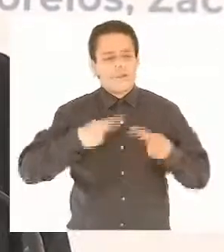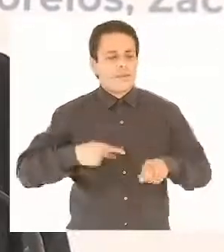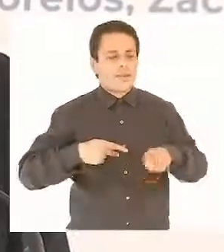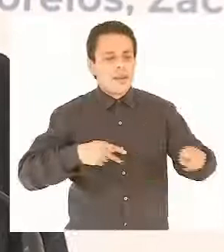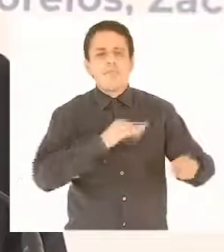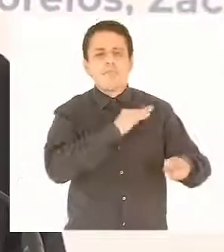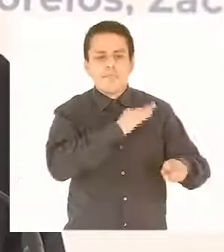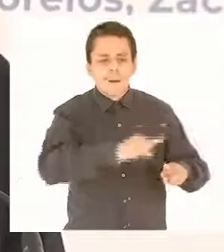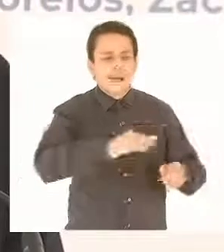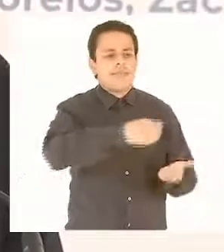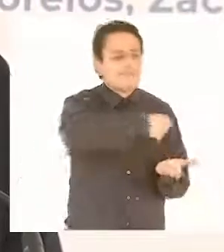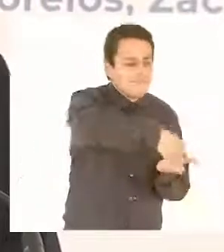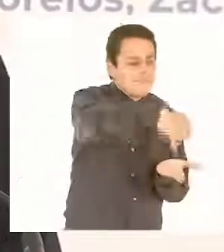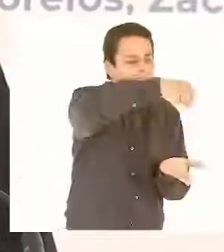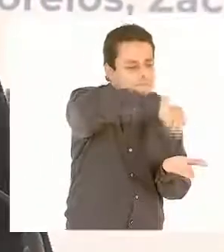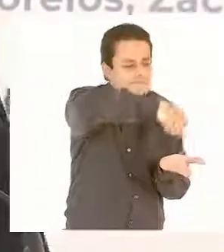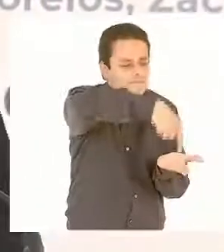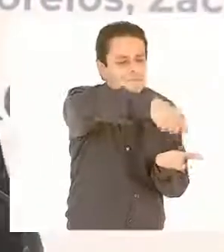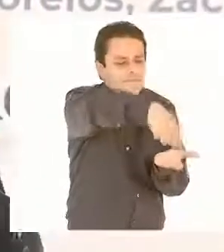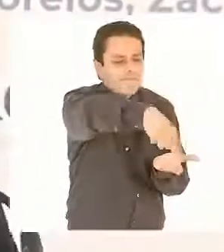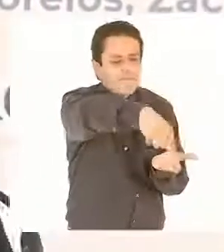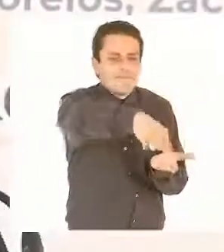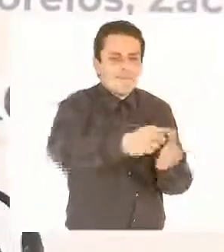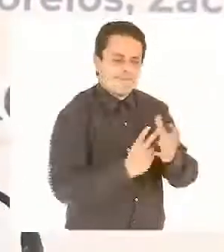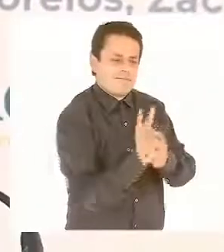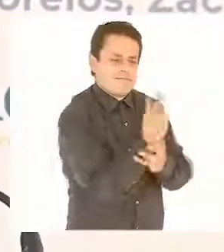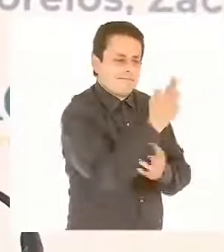siembra y produce.